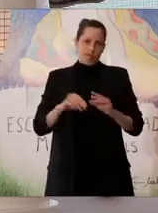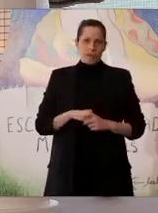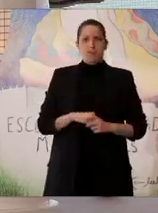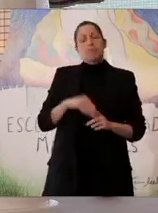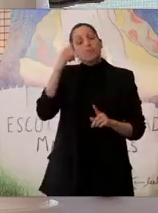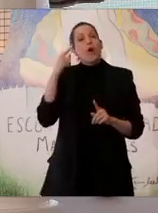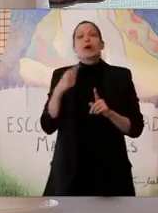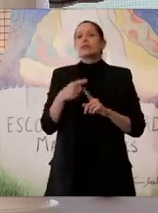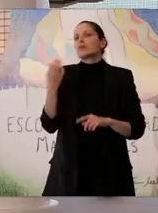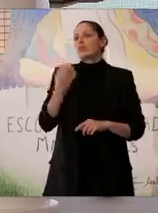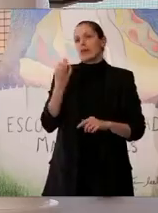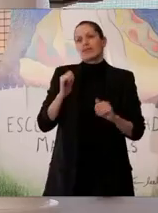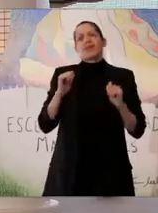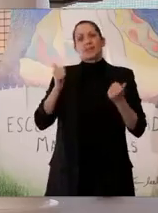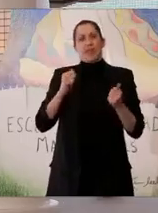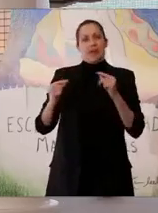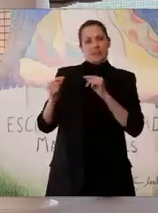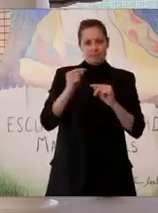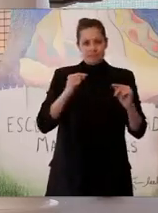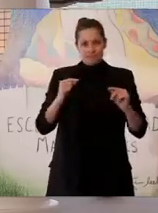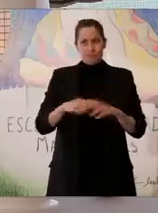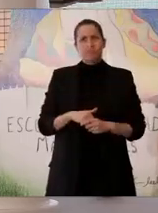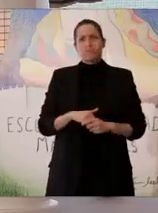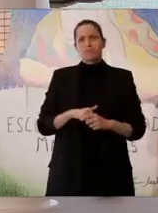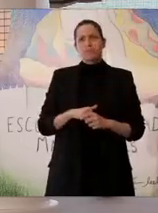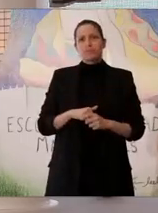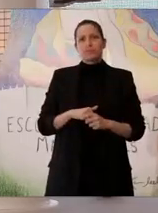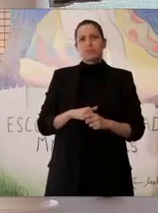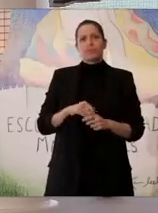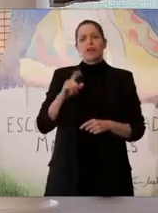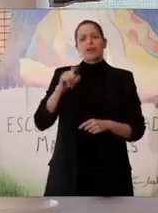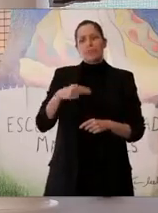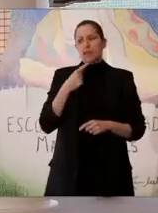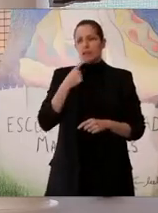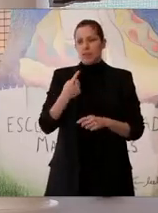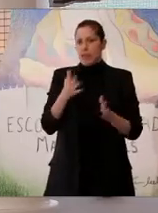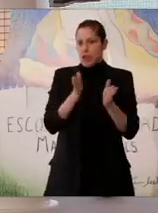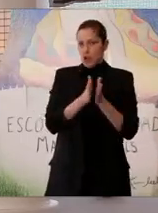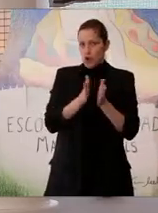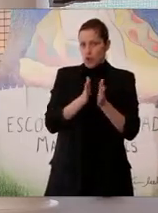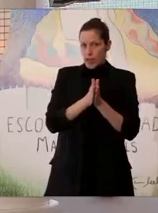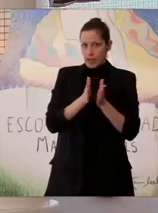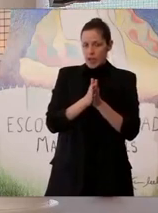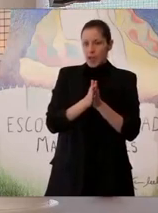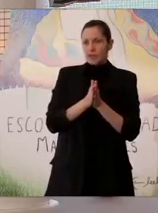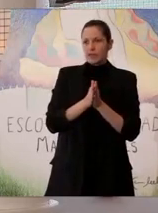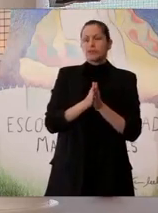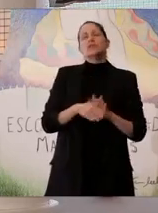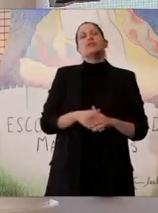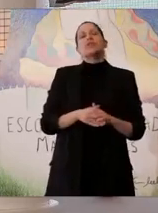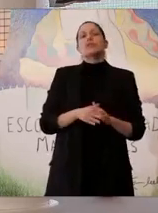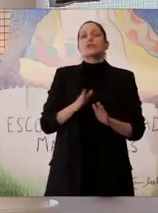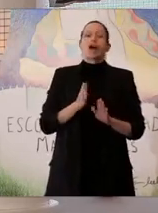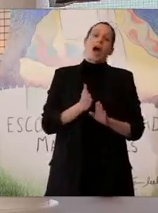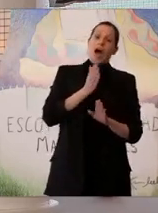entrar en harina. Bueno, decía nuestras compañeras de la anterior mesa que la mayoría de